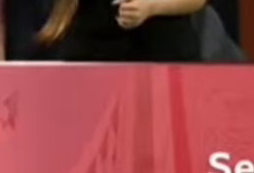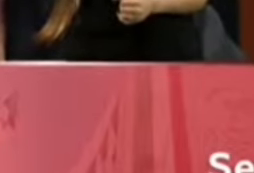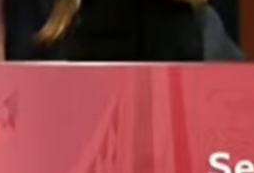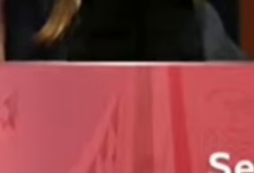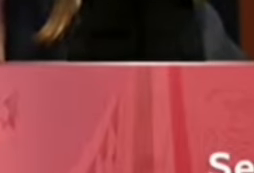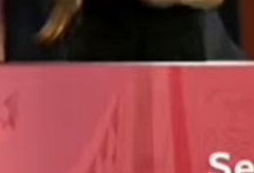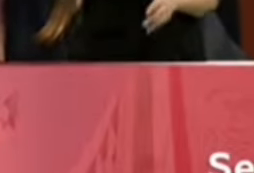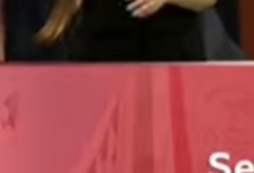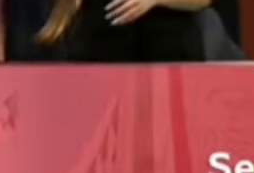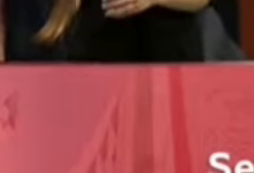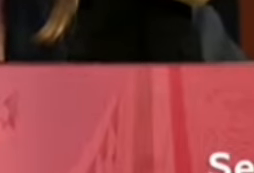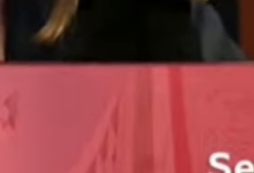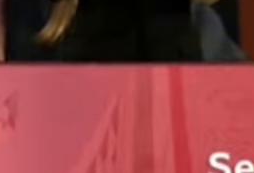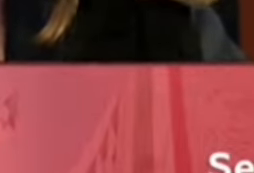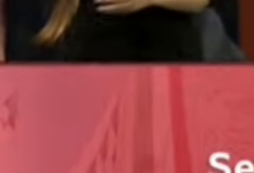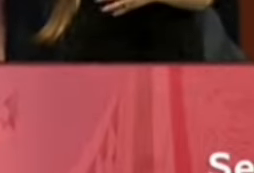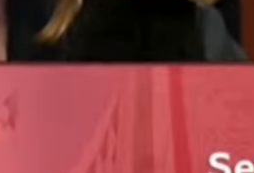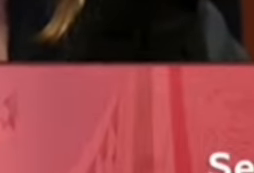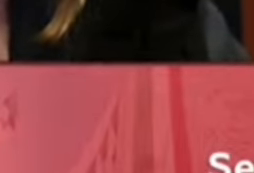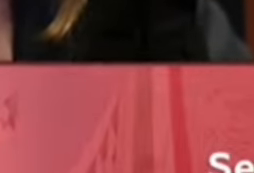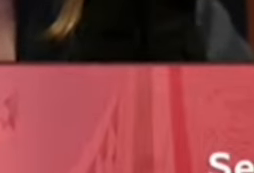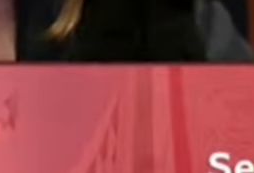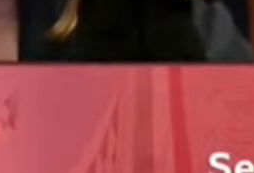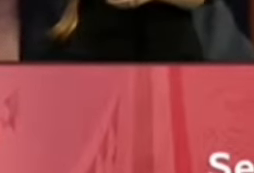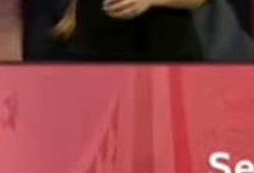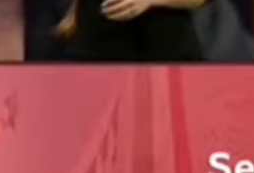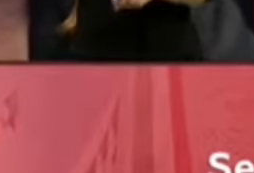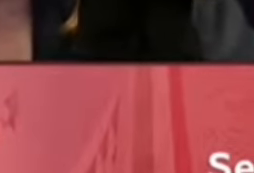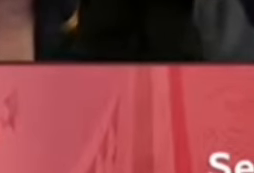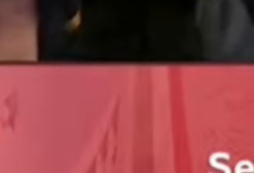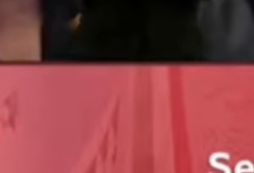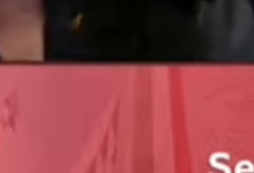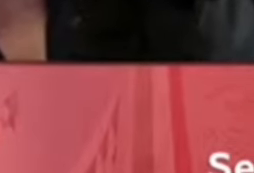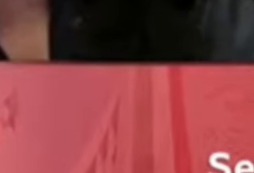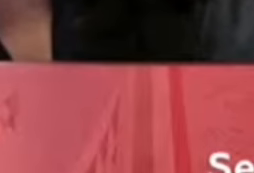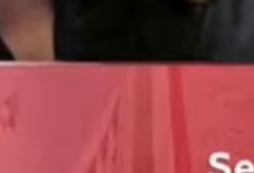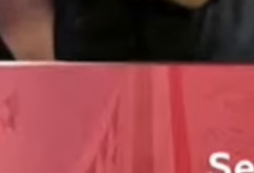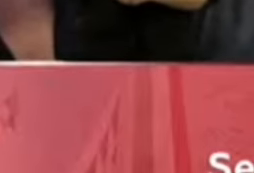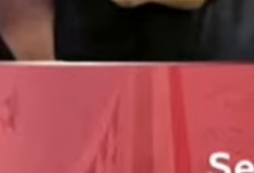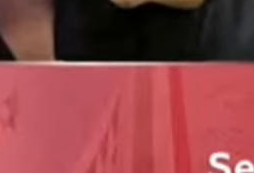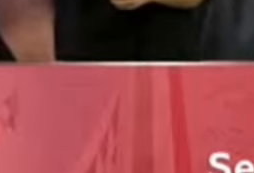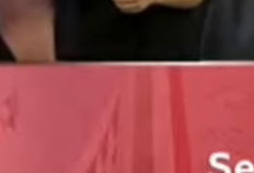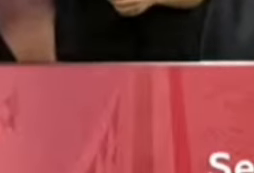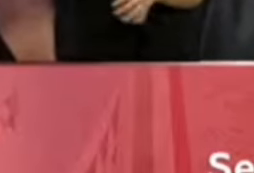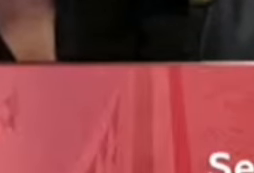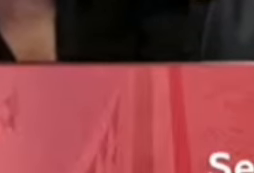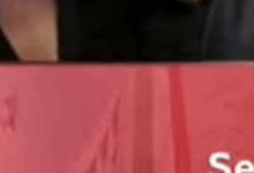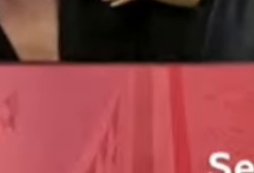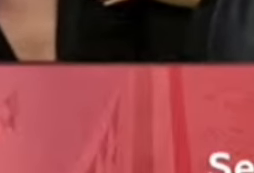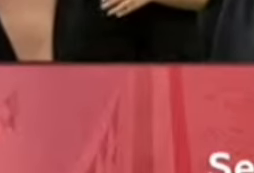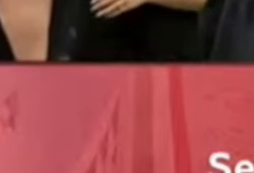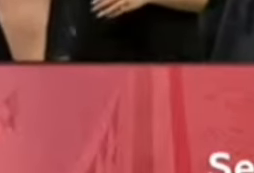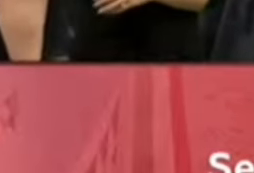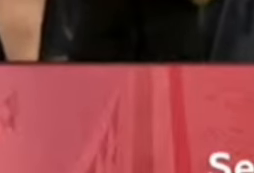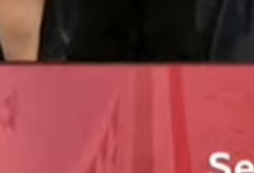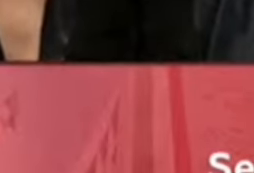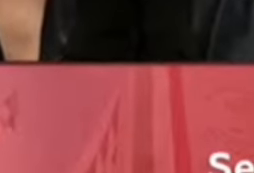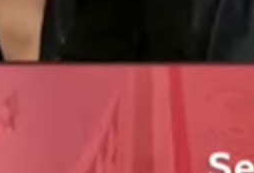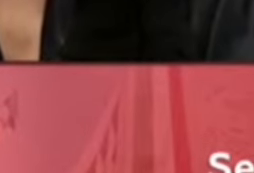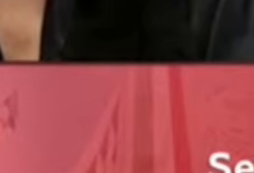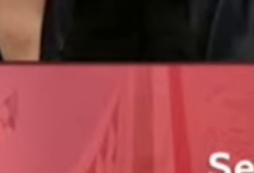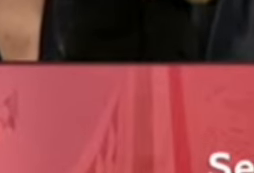enamorada, ahora resulta la violencia en todo su esplendor aquí con ustedes, es vergonzoso que representen a las mujeres ustedes. Pero